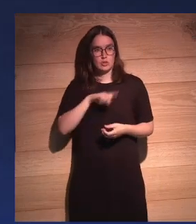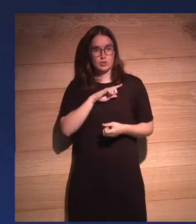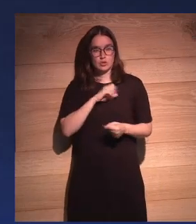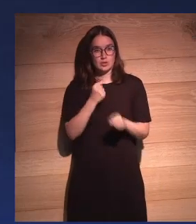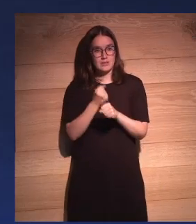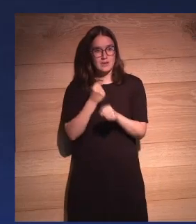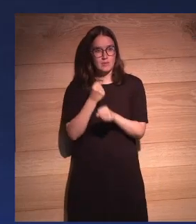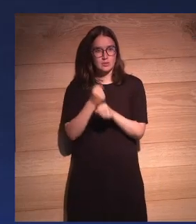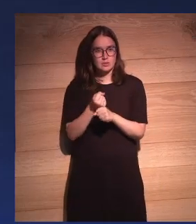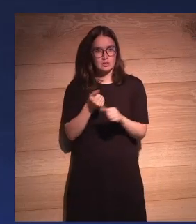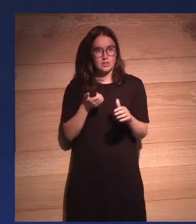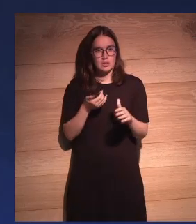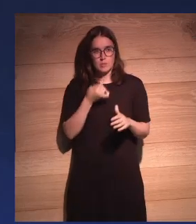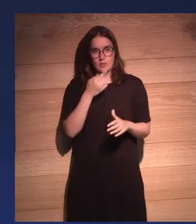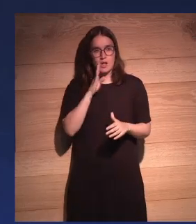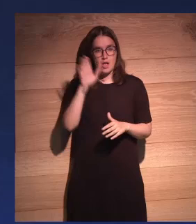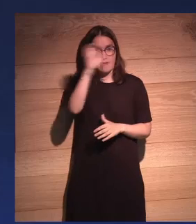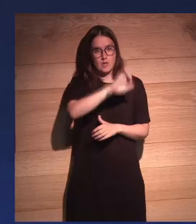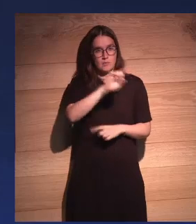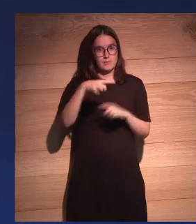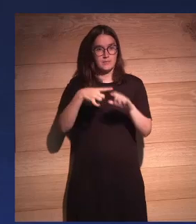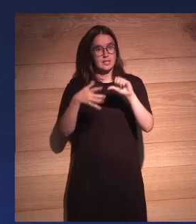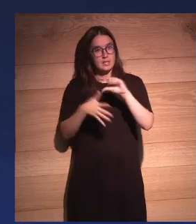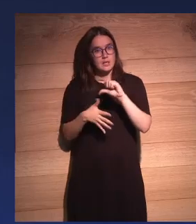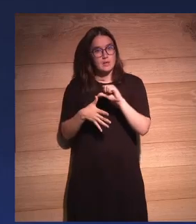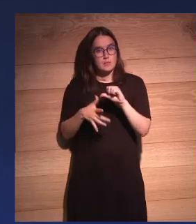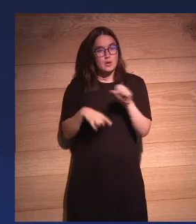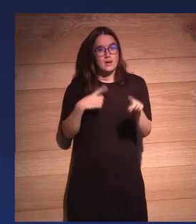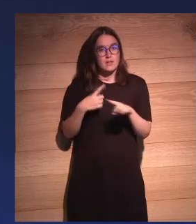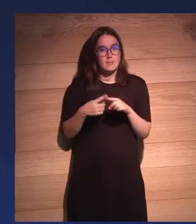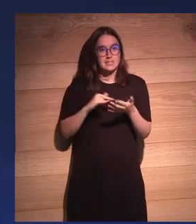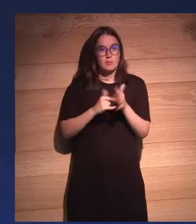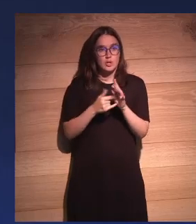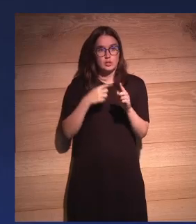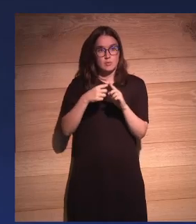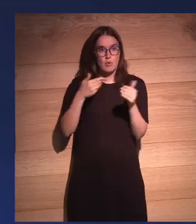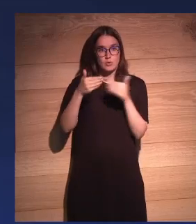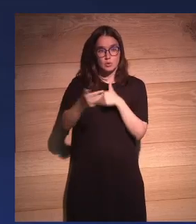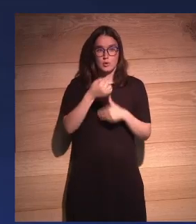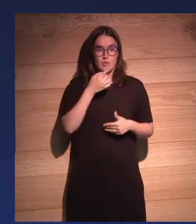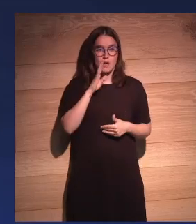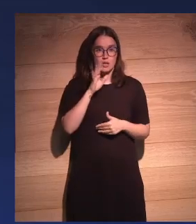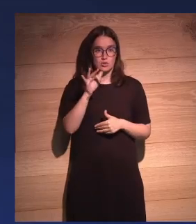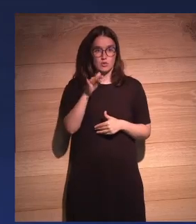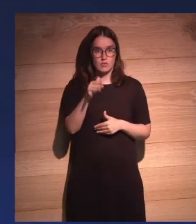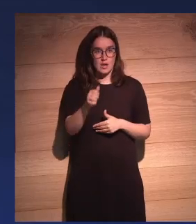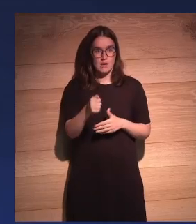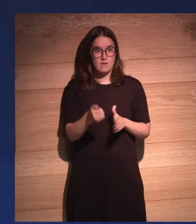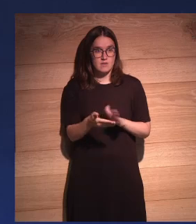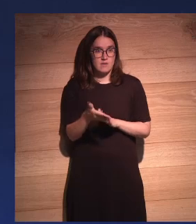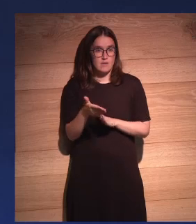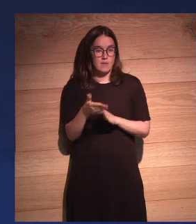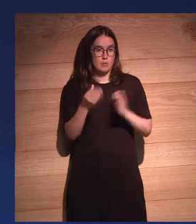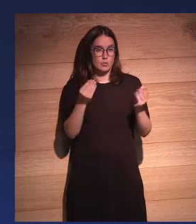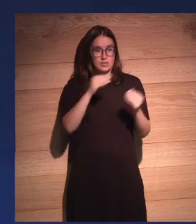donde trabajamos, que son, como comentaba, Europa y Latinoamérica, sino incluso el proyecto de Profuturo, como comentaba Sofía, estamos llegando